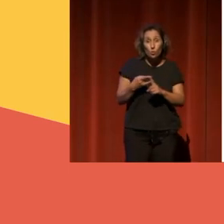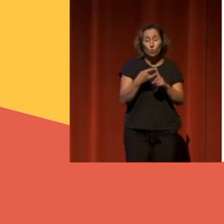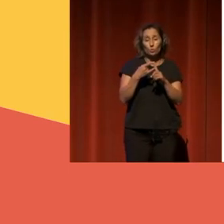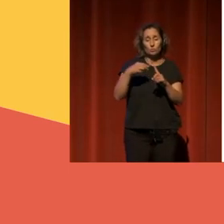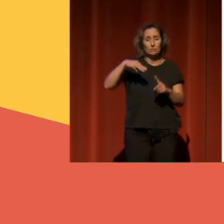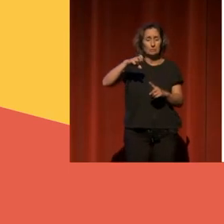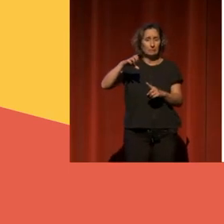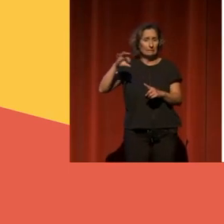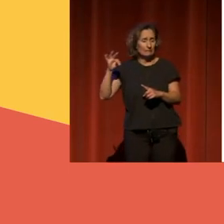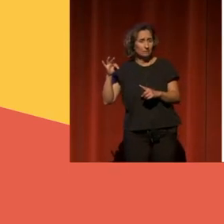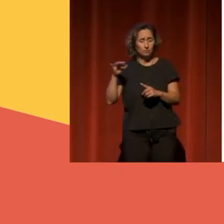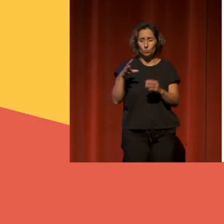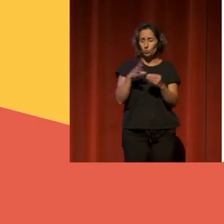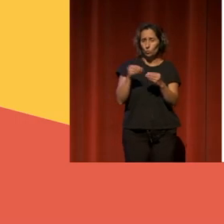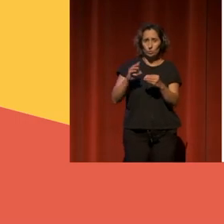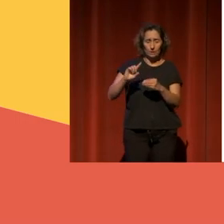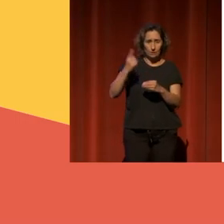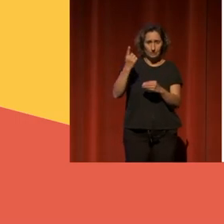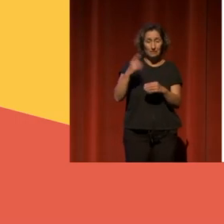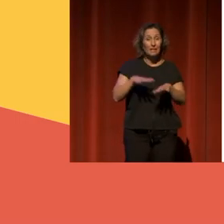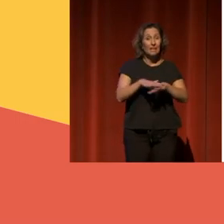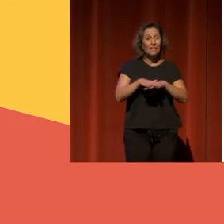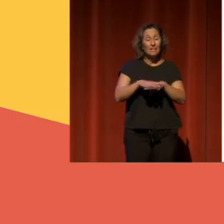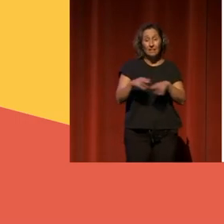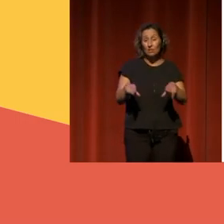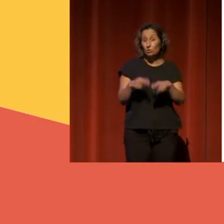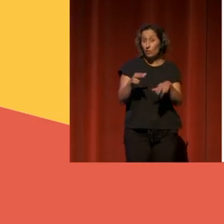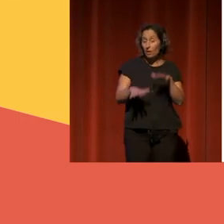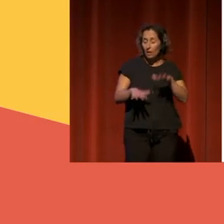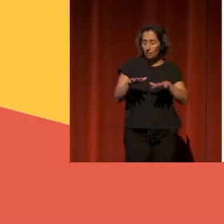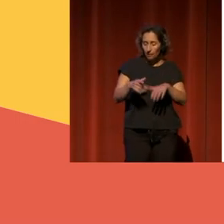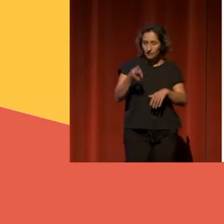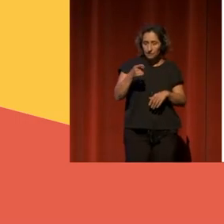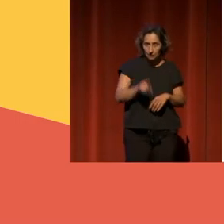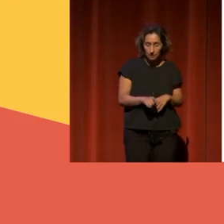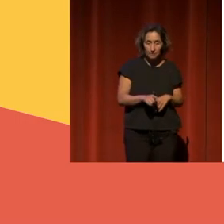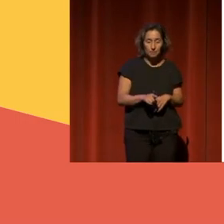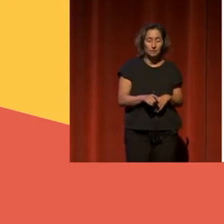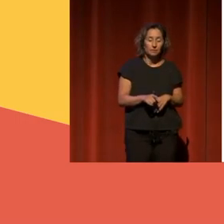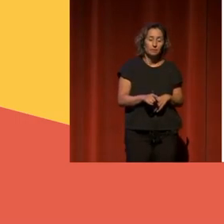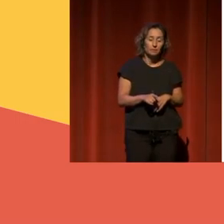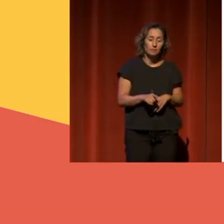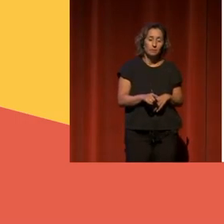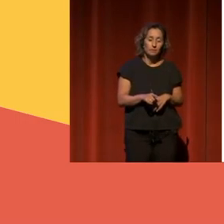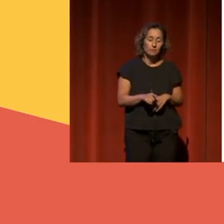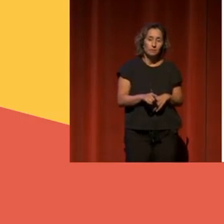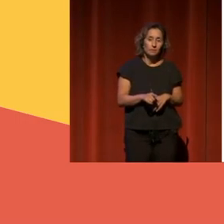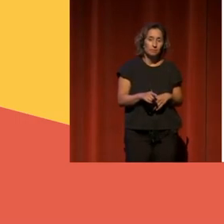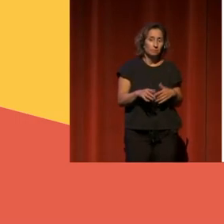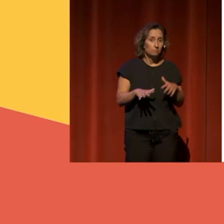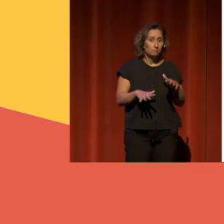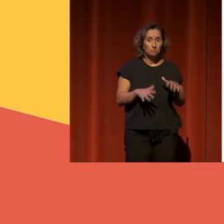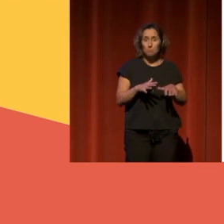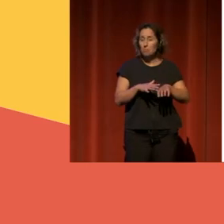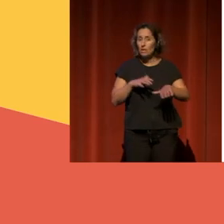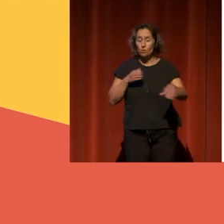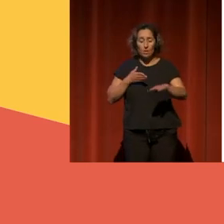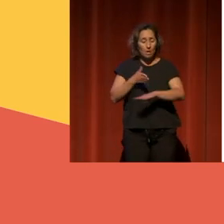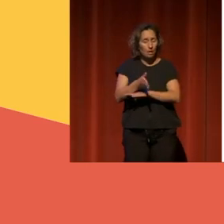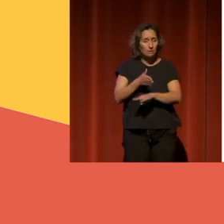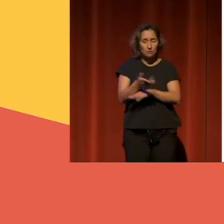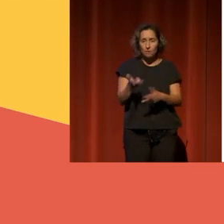empleado. También alguna red social y en la mayoría de los casos es libre y gratuita la